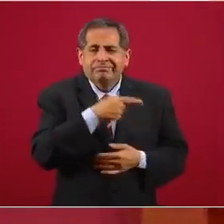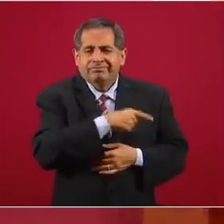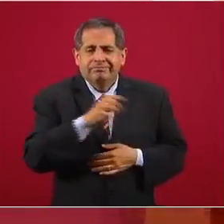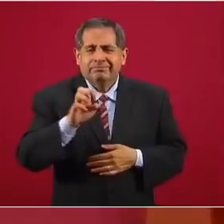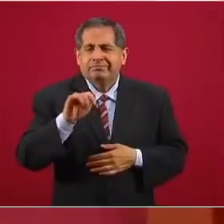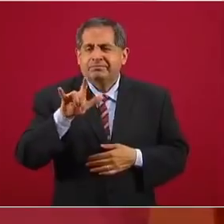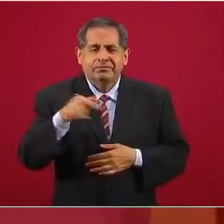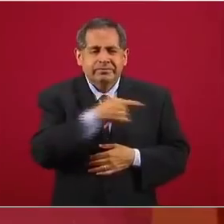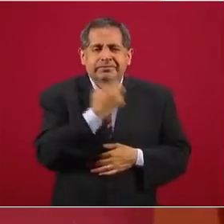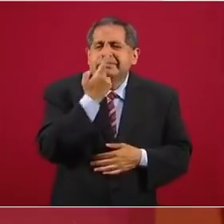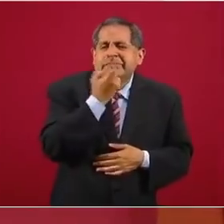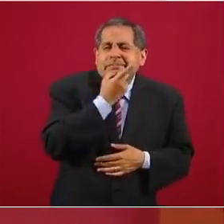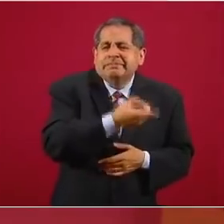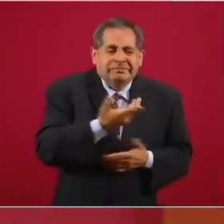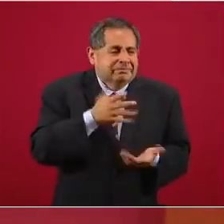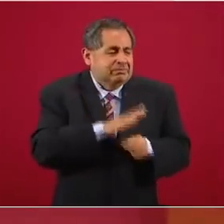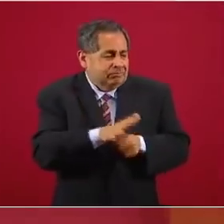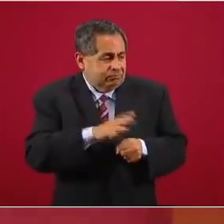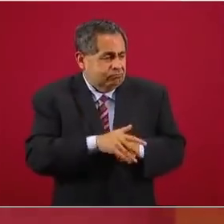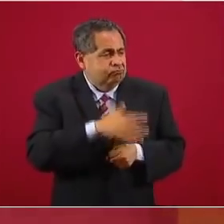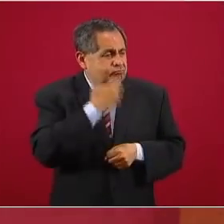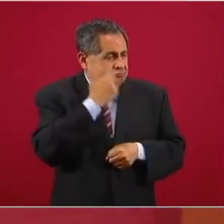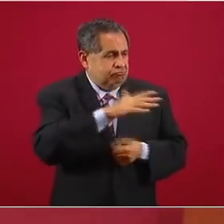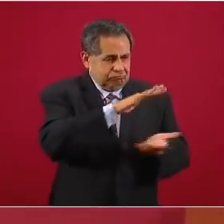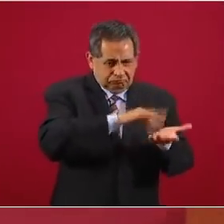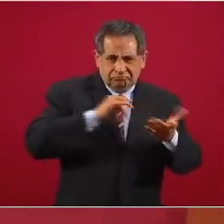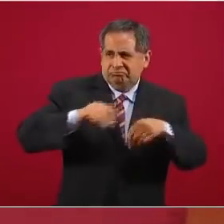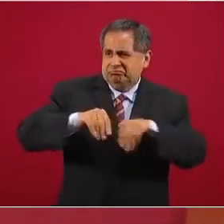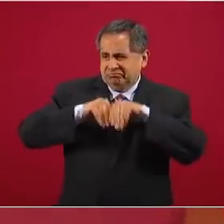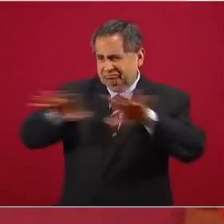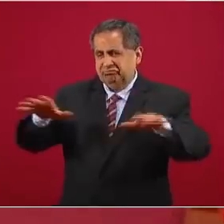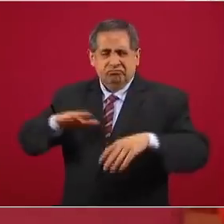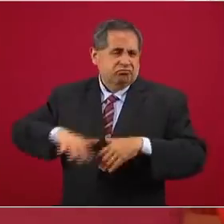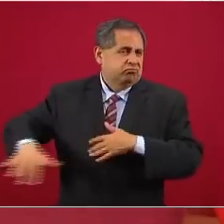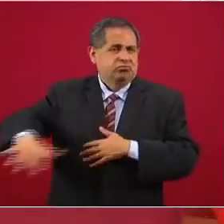el señor Lozoya. Conocer la denuncia completa